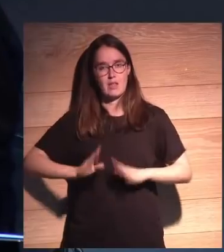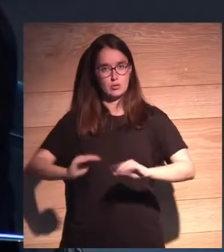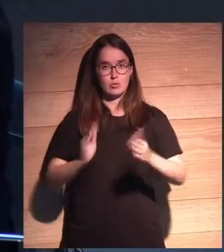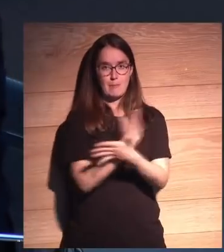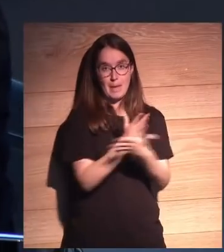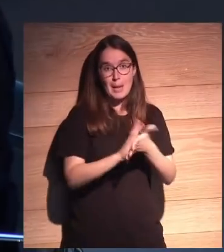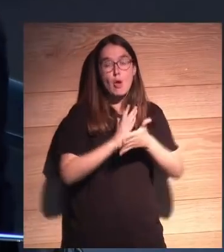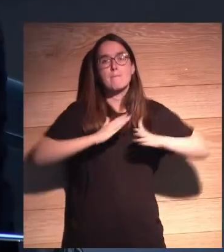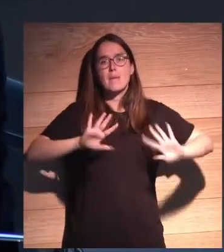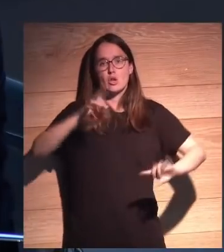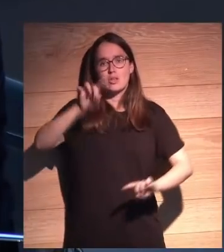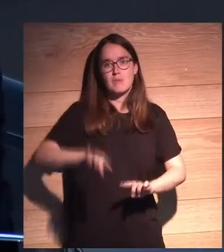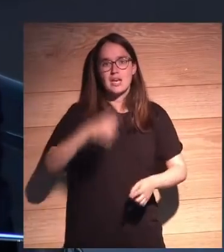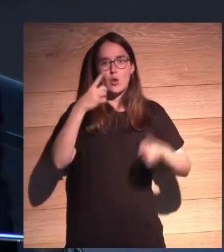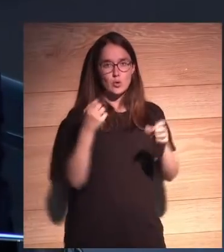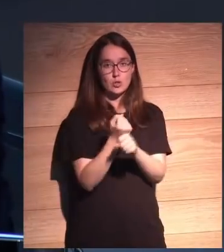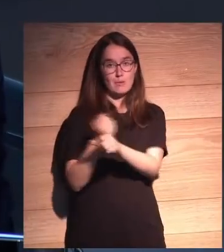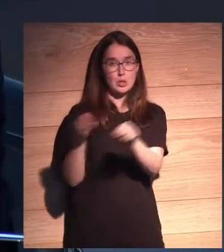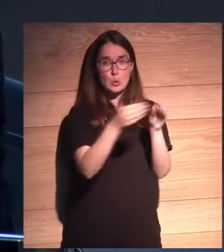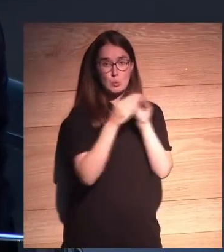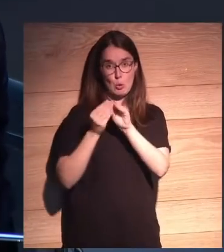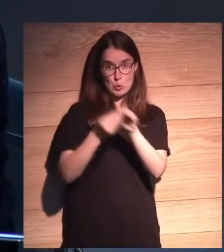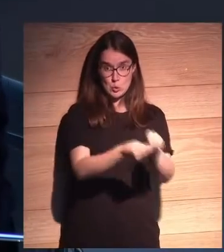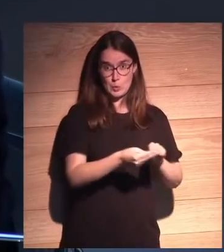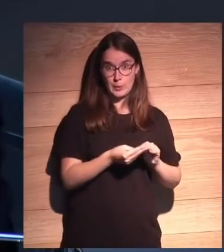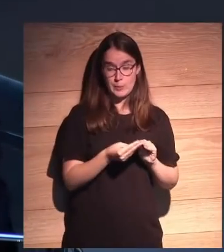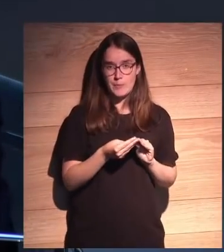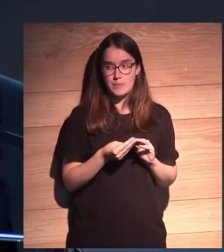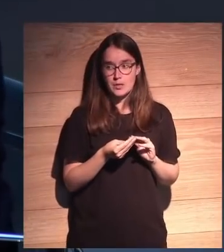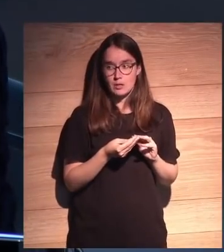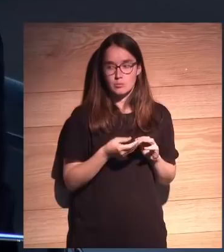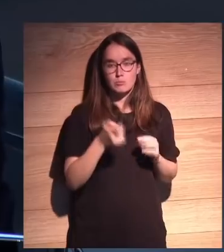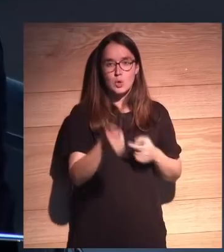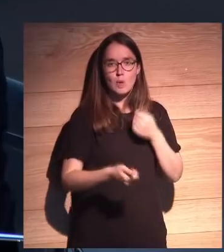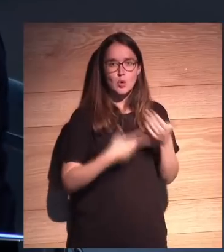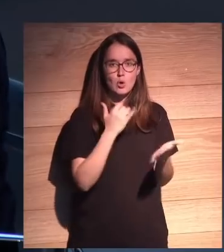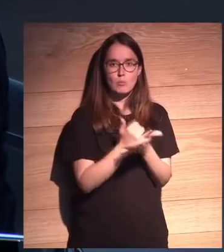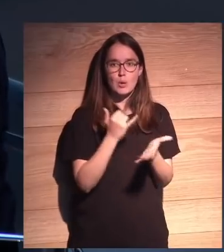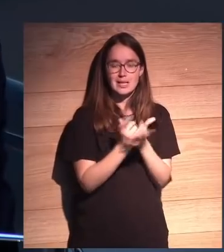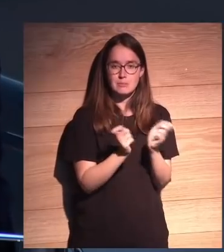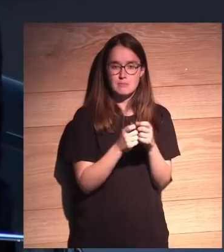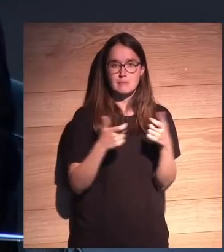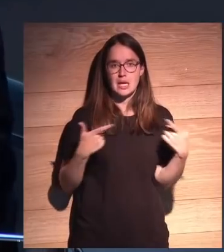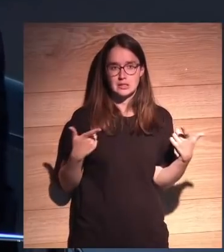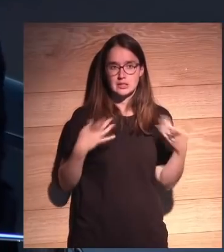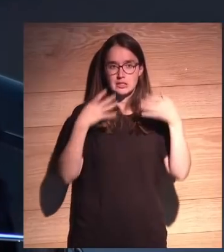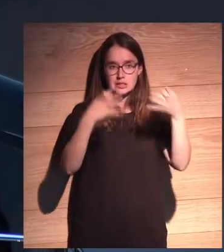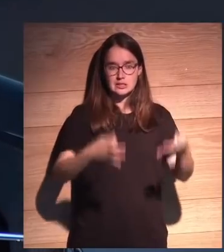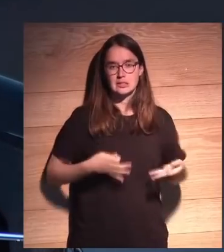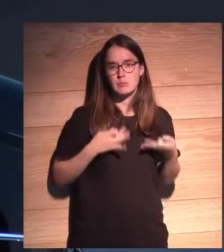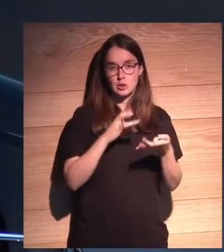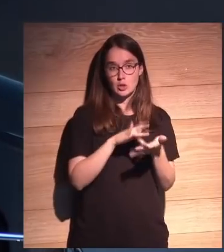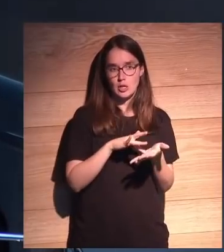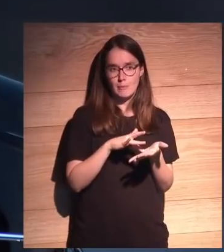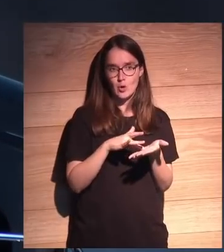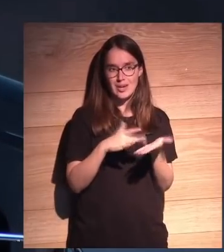criadas, pero también había tareas comunes. Y cada vez hay más pruebas que siempre estuvieron ahí, pero a